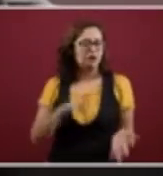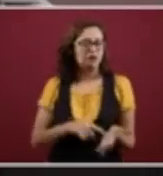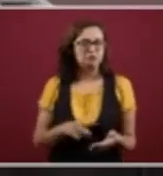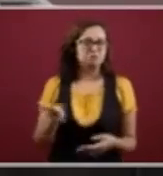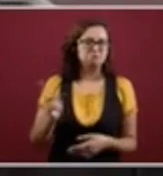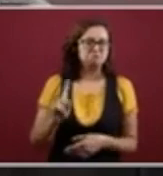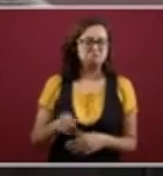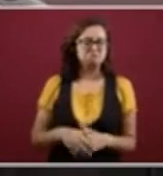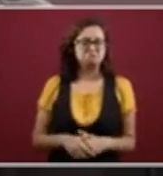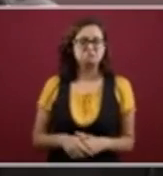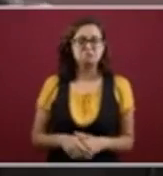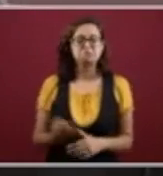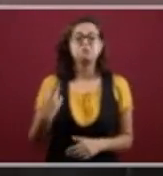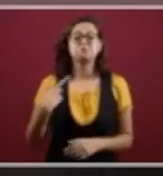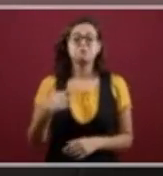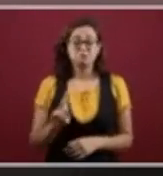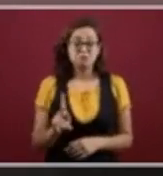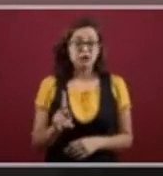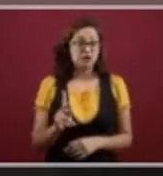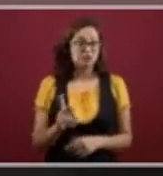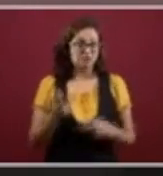Pero sí, quienes